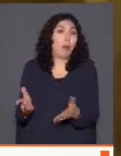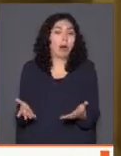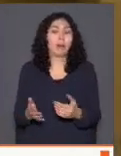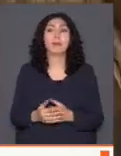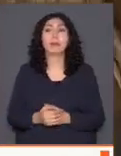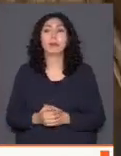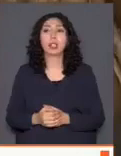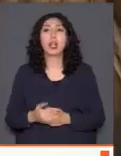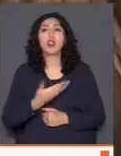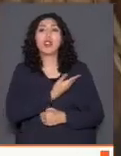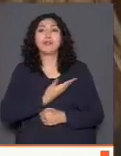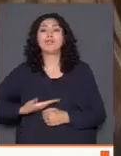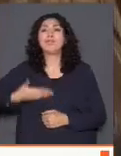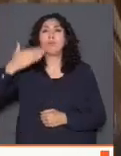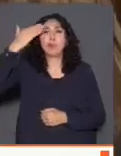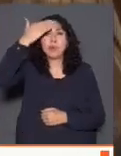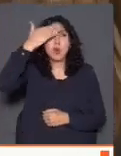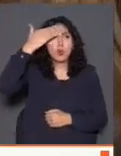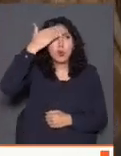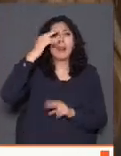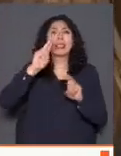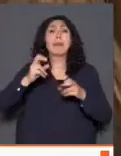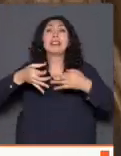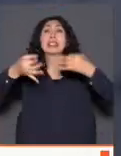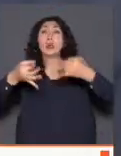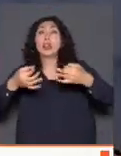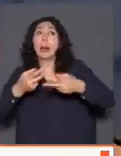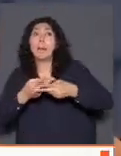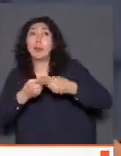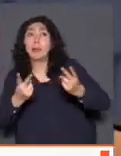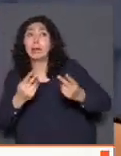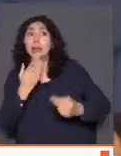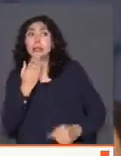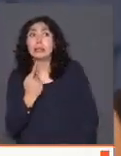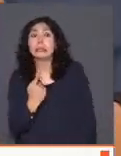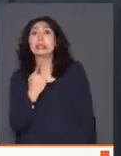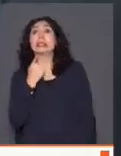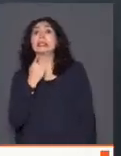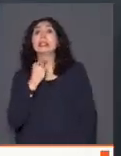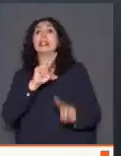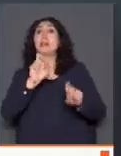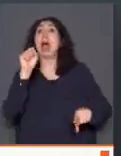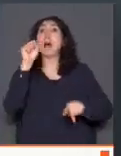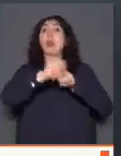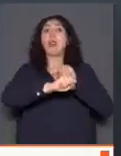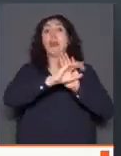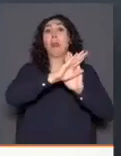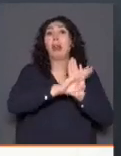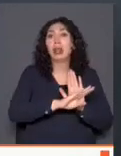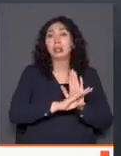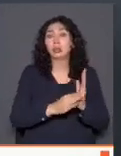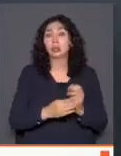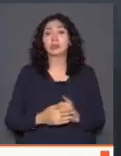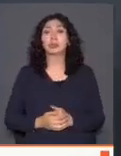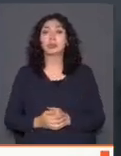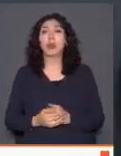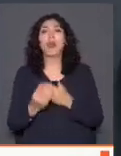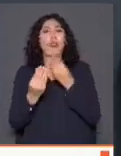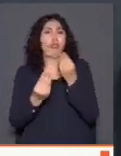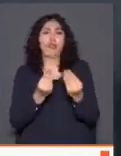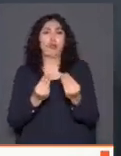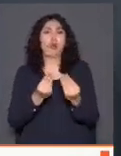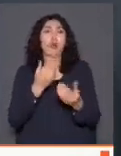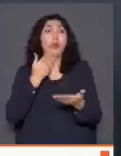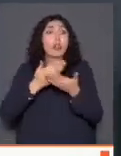seguridad pública tenga también efectos electorales, perjudicando al apruebo. Es obvio que en la medida que el tema de delincuencia empieza a golpear la